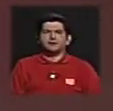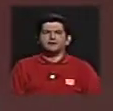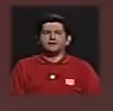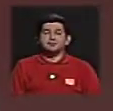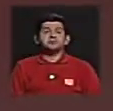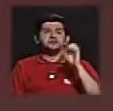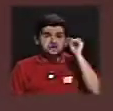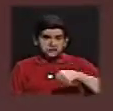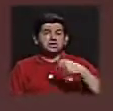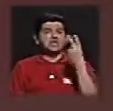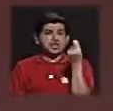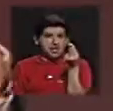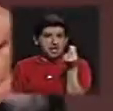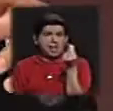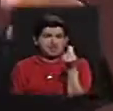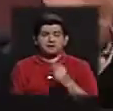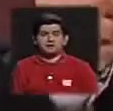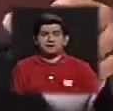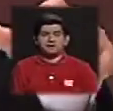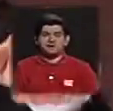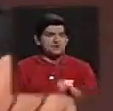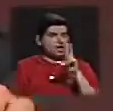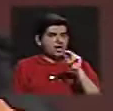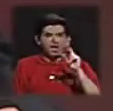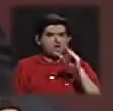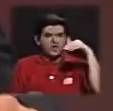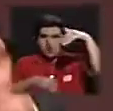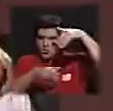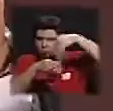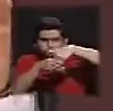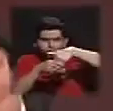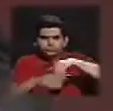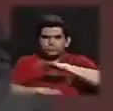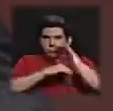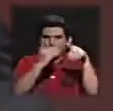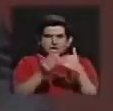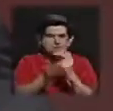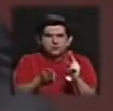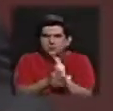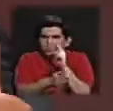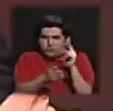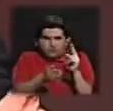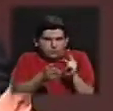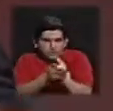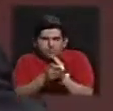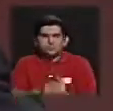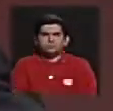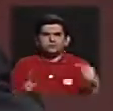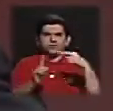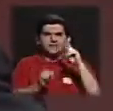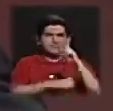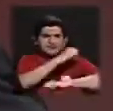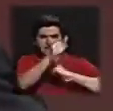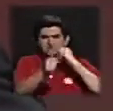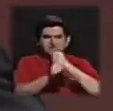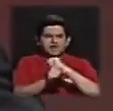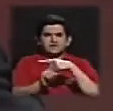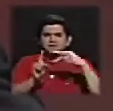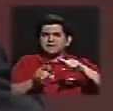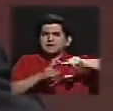si bien los fondos no entraron en toda su dimensión hasta hace 2 años y